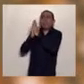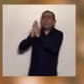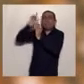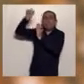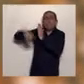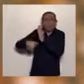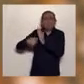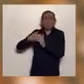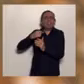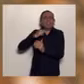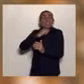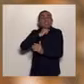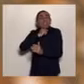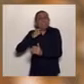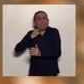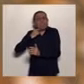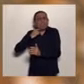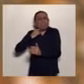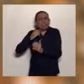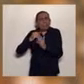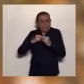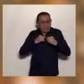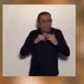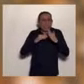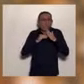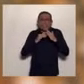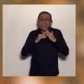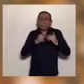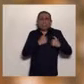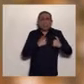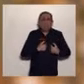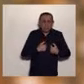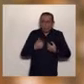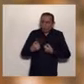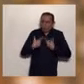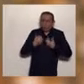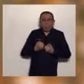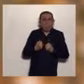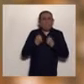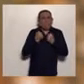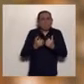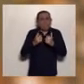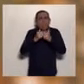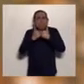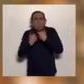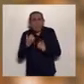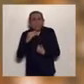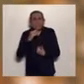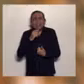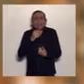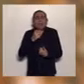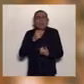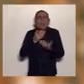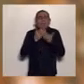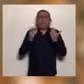envíes sacerdotes según tu corazón, que nos alimenten con el pan de tu palabra y en